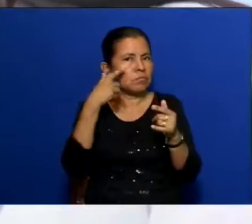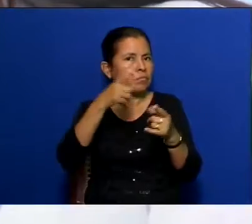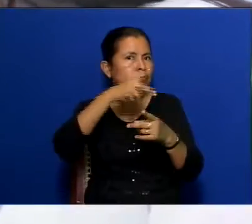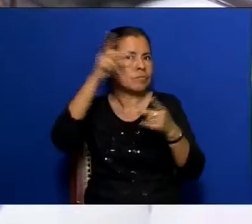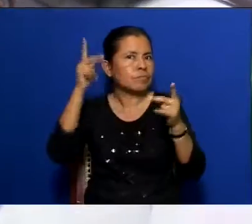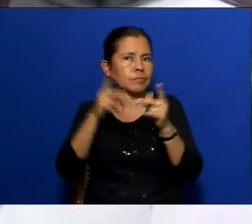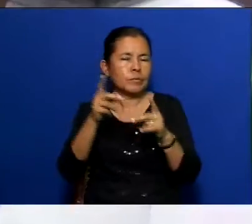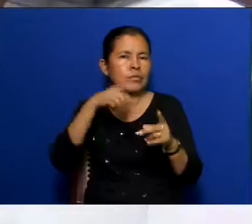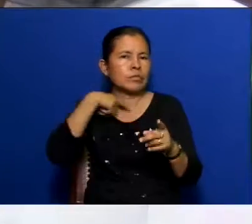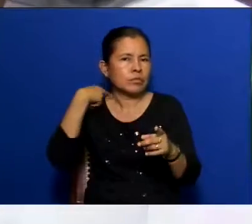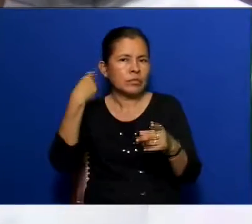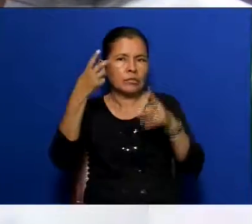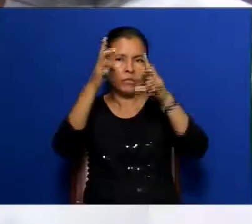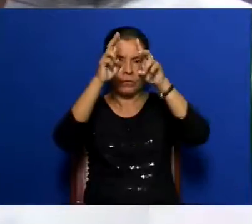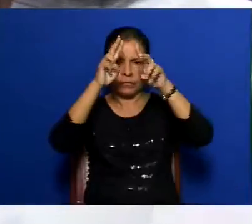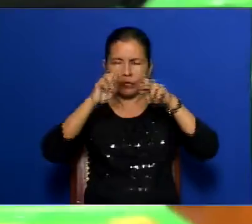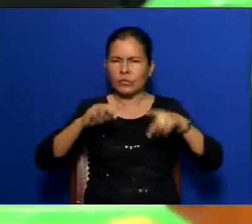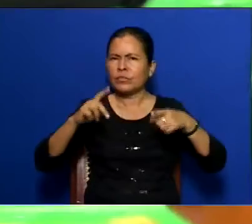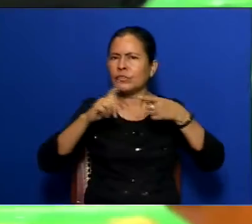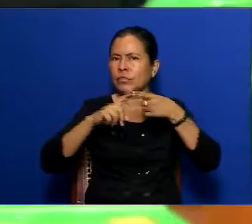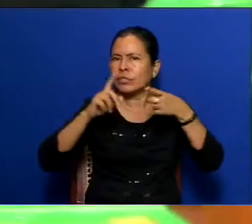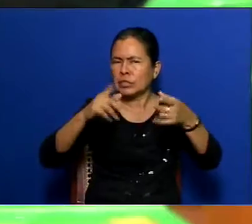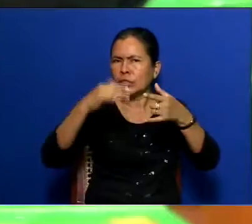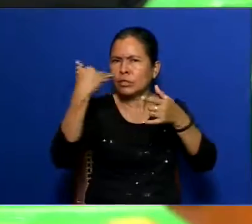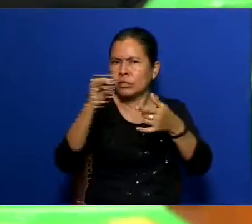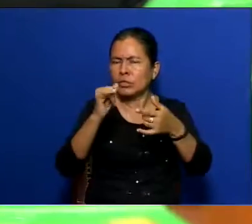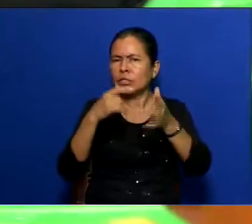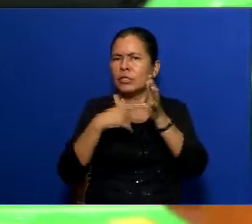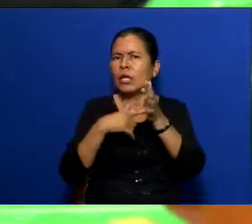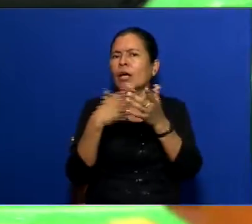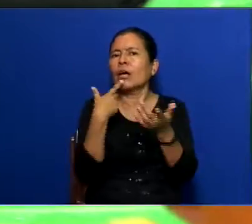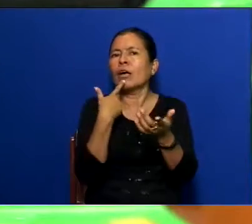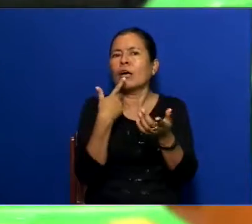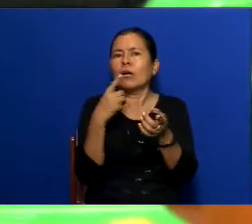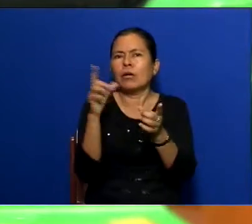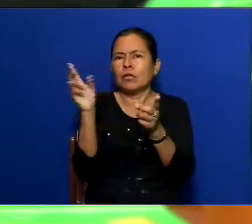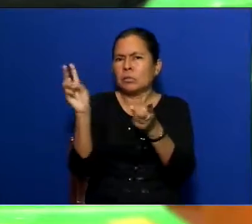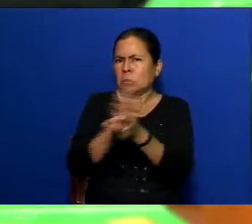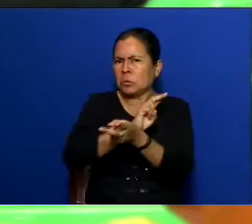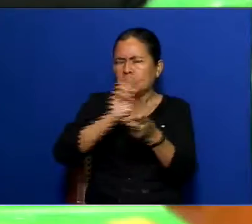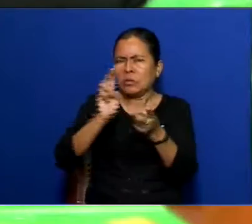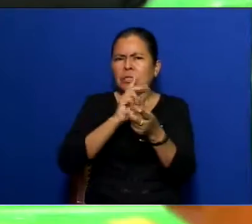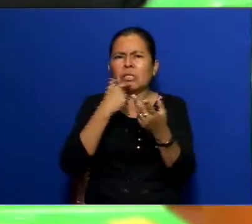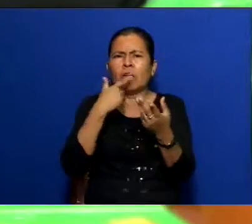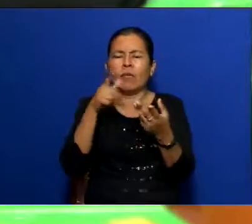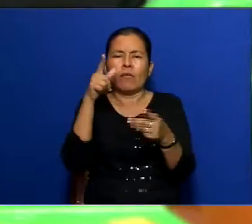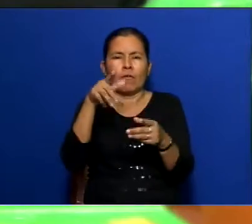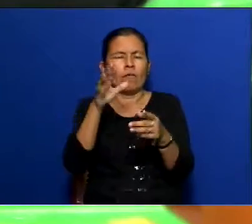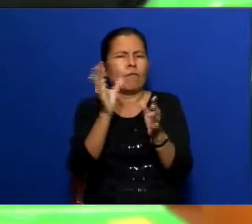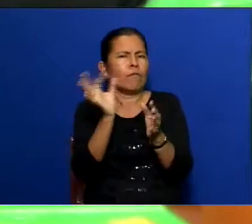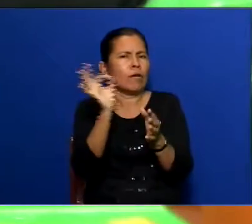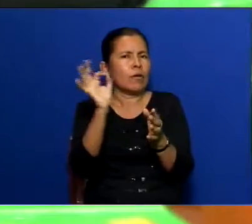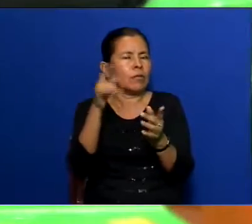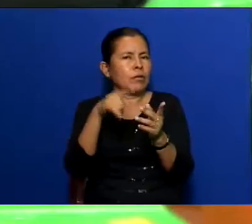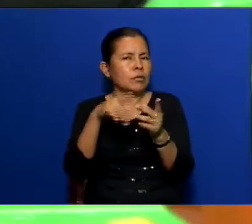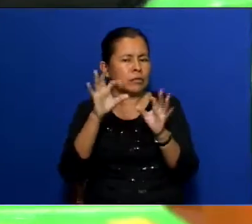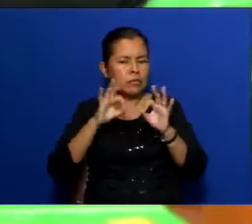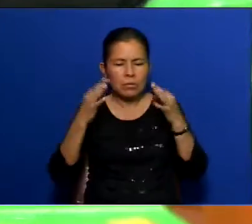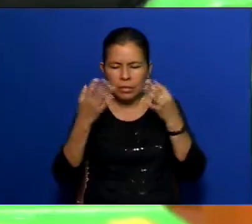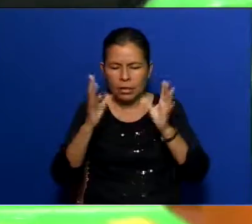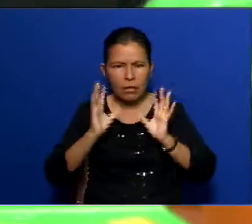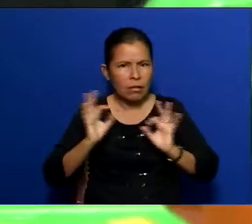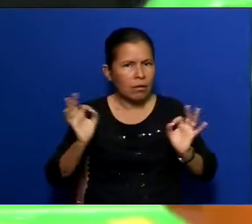sido extraordinarios porque, sobre todo en los casos de violencia sexual y en los casos de violencia intrafamiliar, donde no hay lesiones